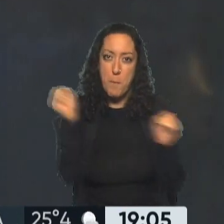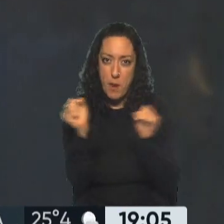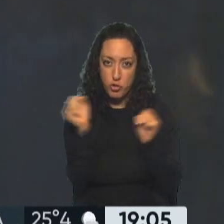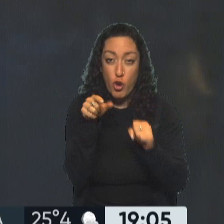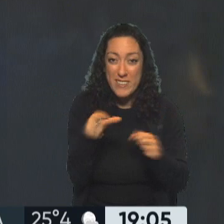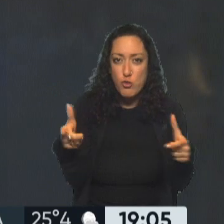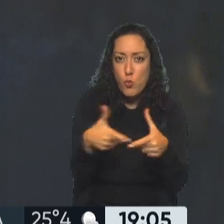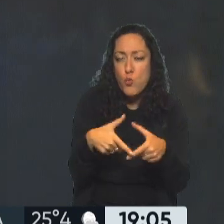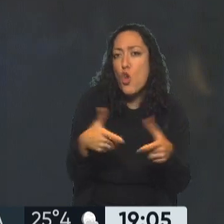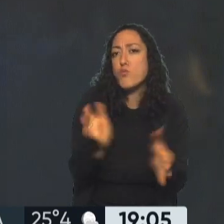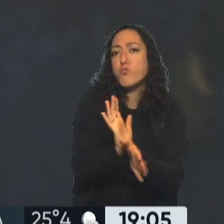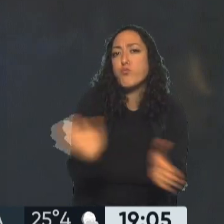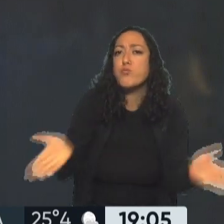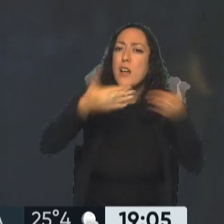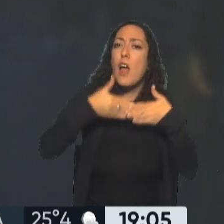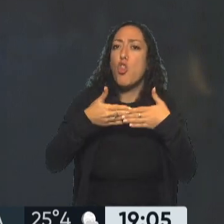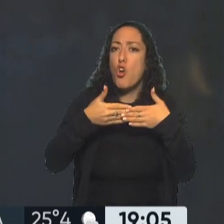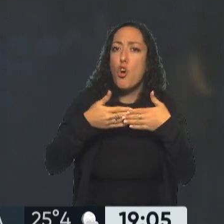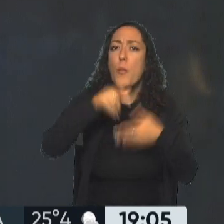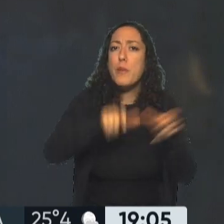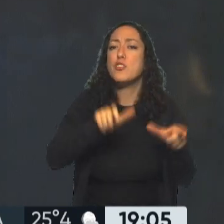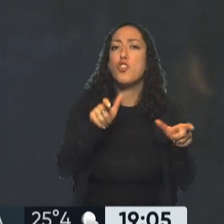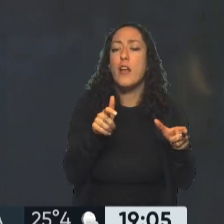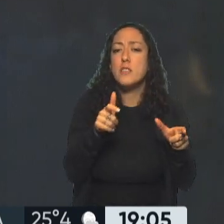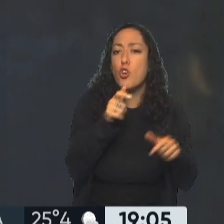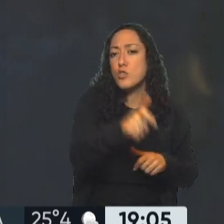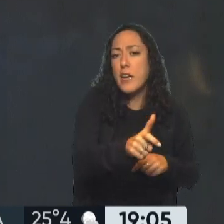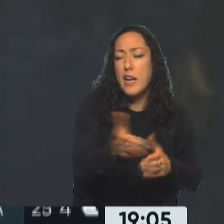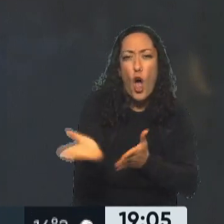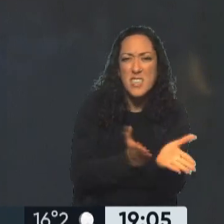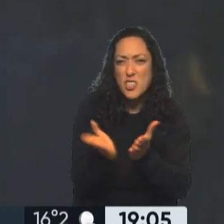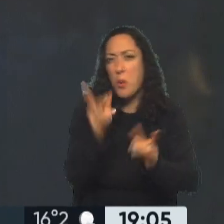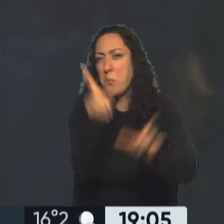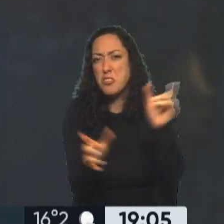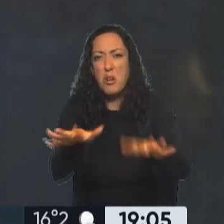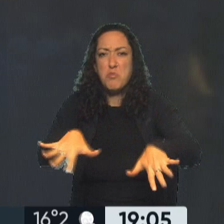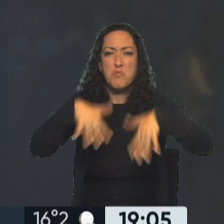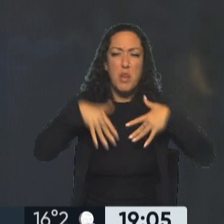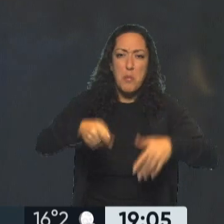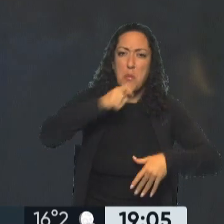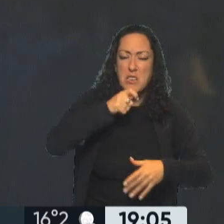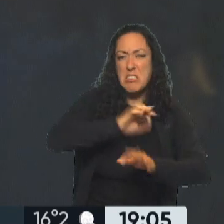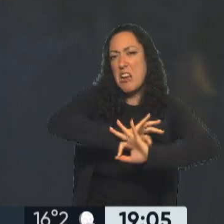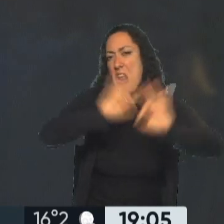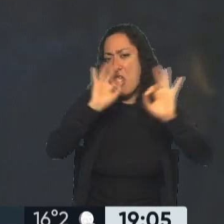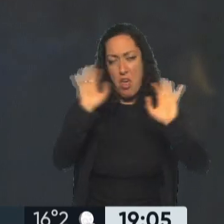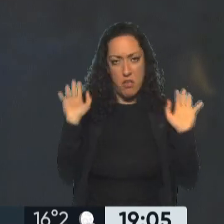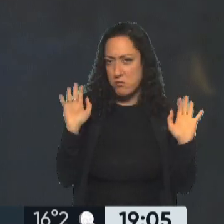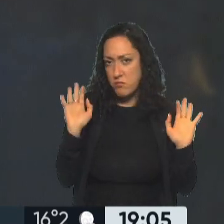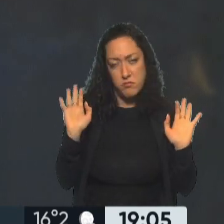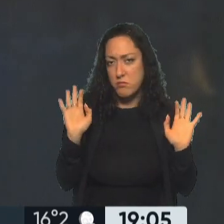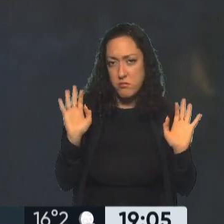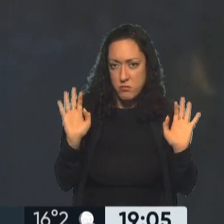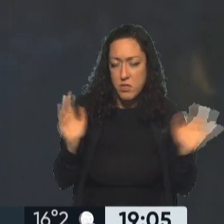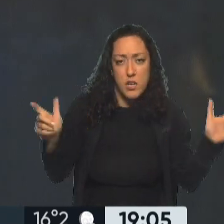reunión cerrada, solo están los consejeros, claro. Ni asesores, ni público, ni prensa, ni hay transmisión, ni nada. Se